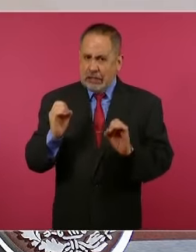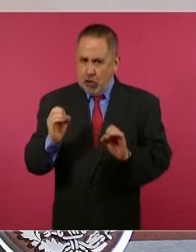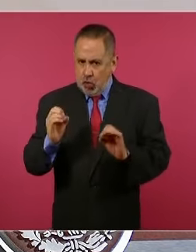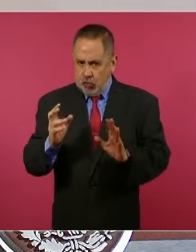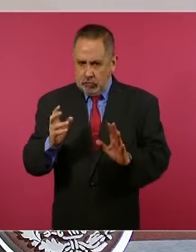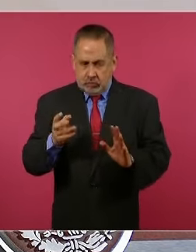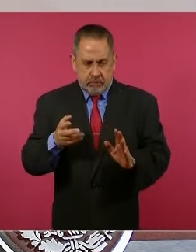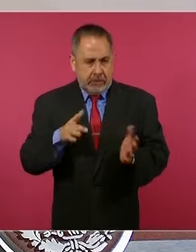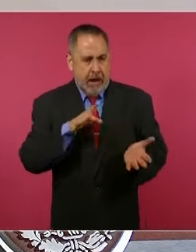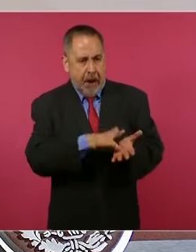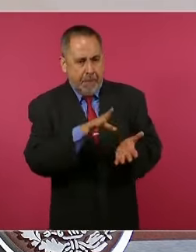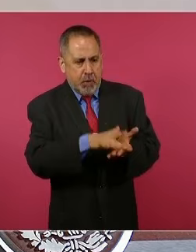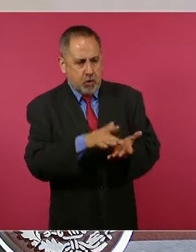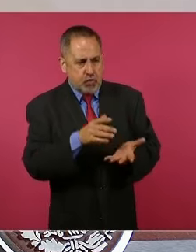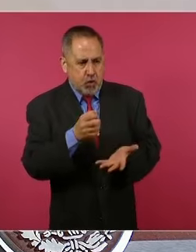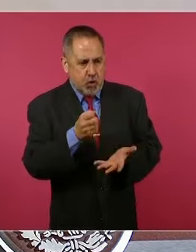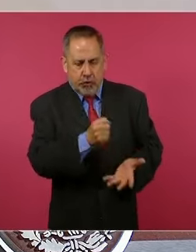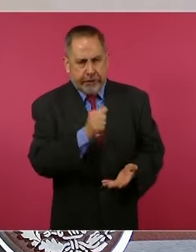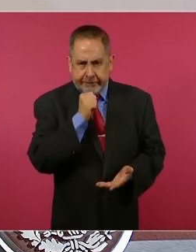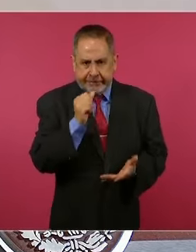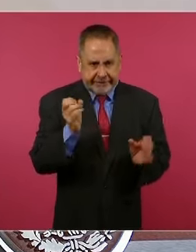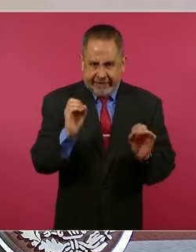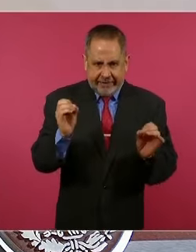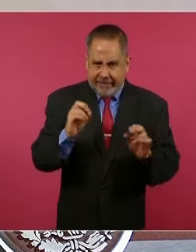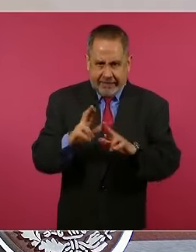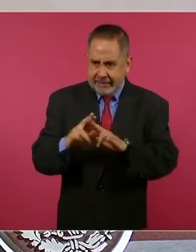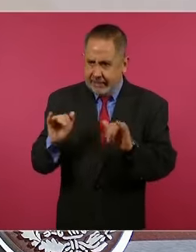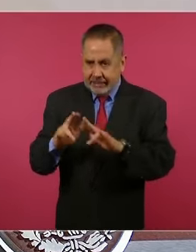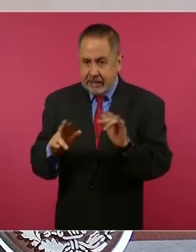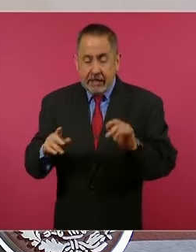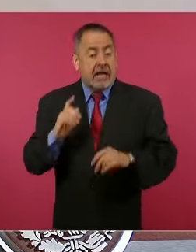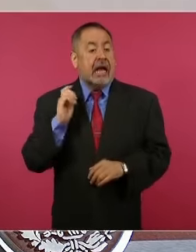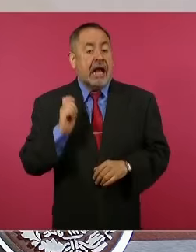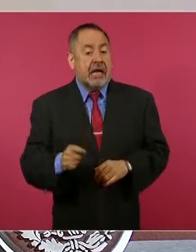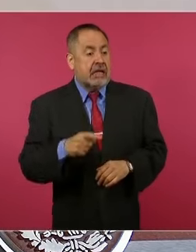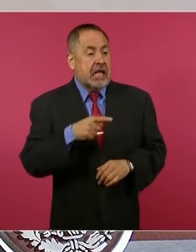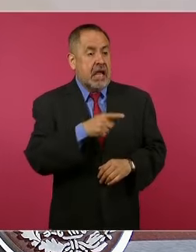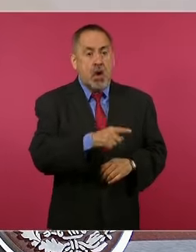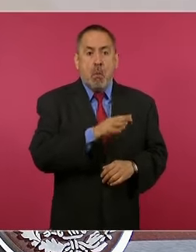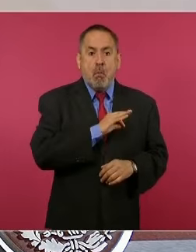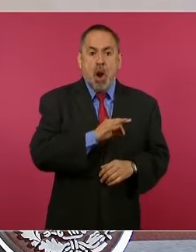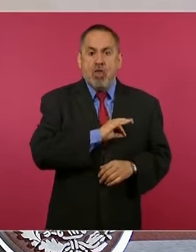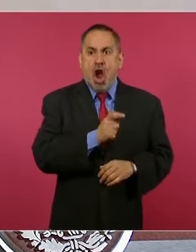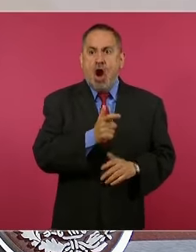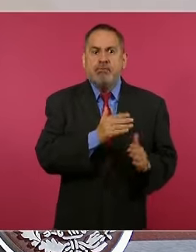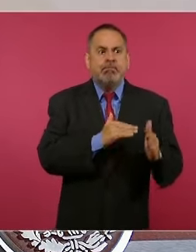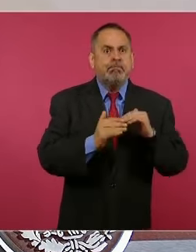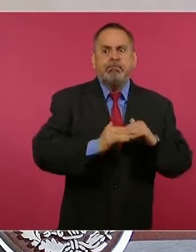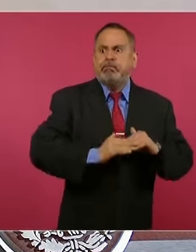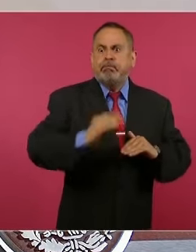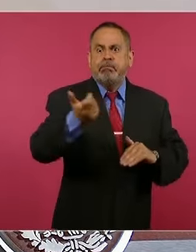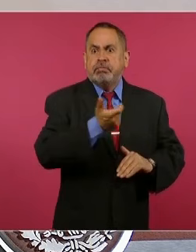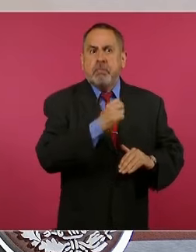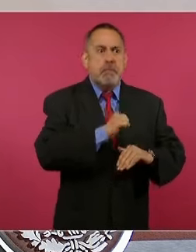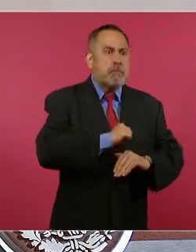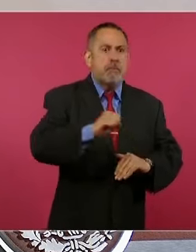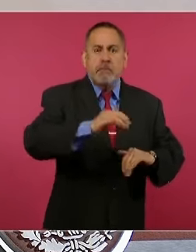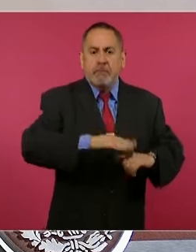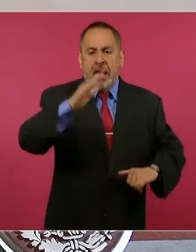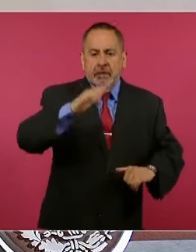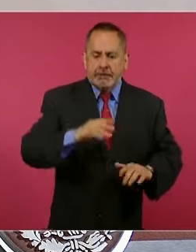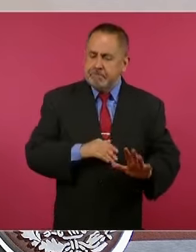implica de ninguna manera y subrayo con énfasis de ninguna manera que tengan o caigan en la tentación de incrementar precios y a qué me